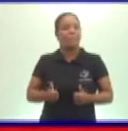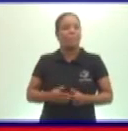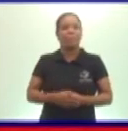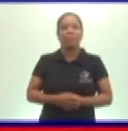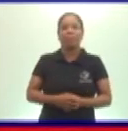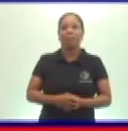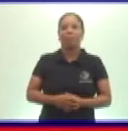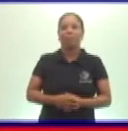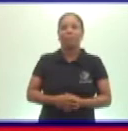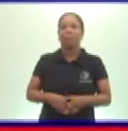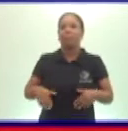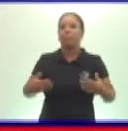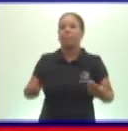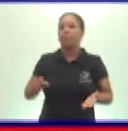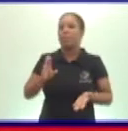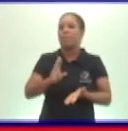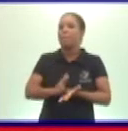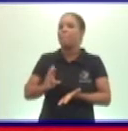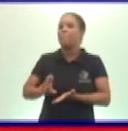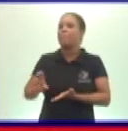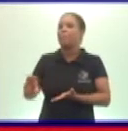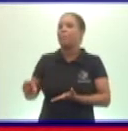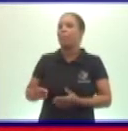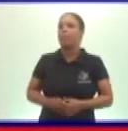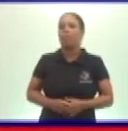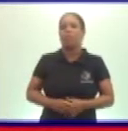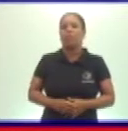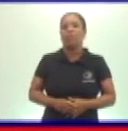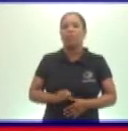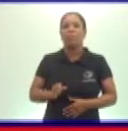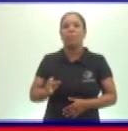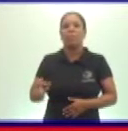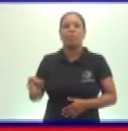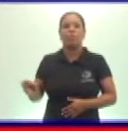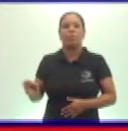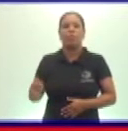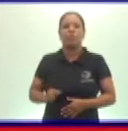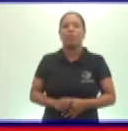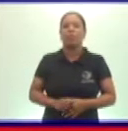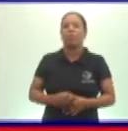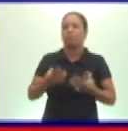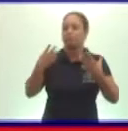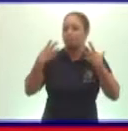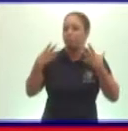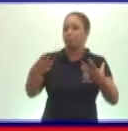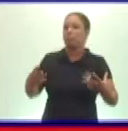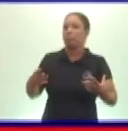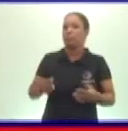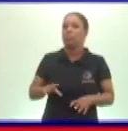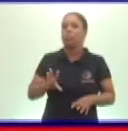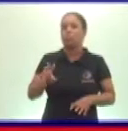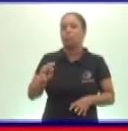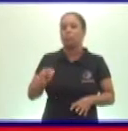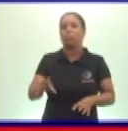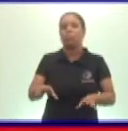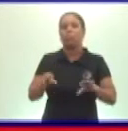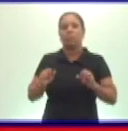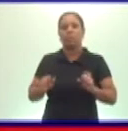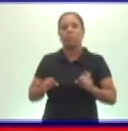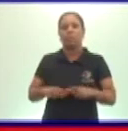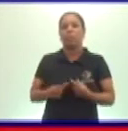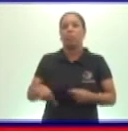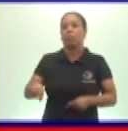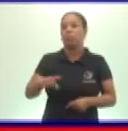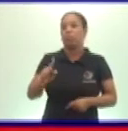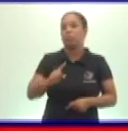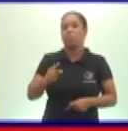qué bibliografía estudiar? Y esto es esencial, en definitiva, lo que nosotros le estamos pidiendo. Porque ustedes no